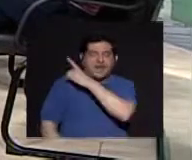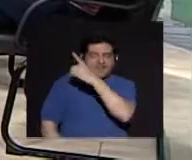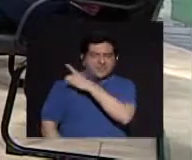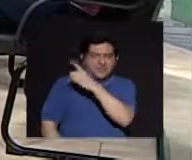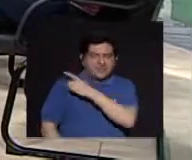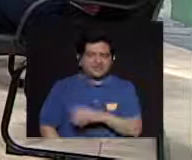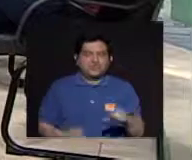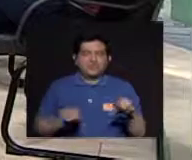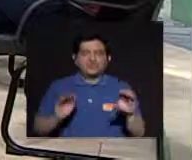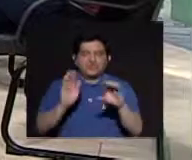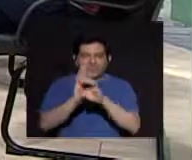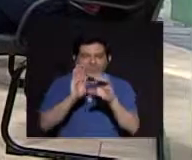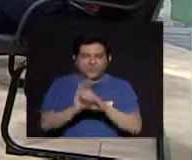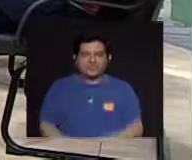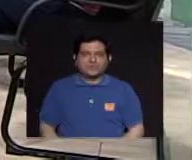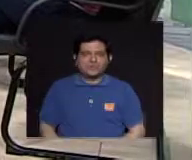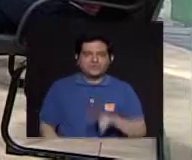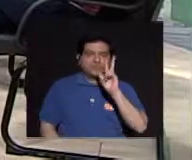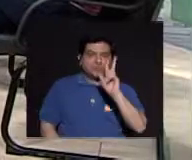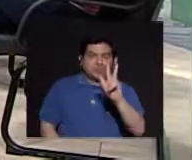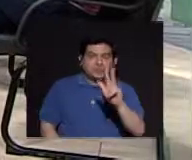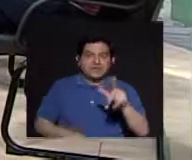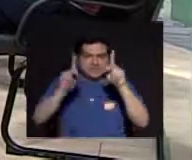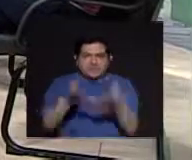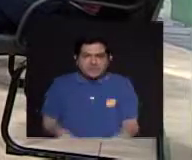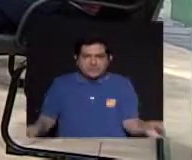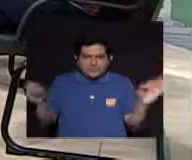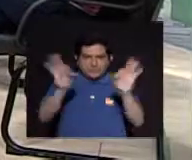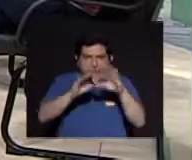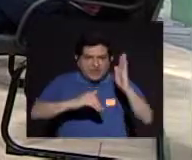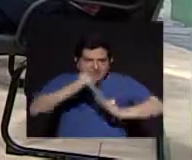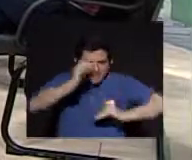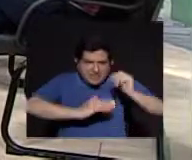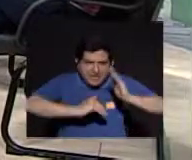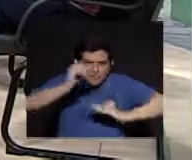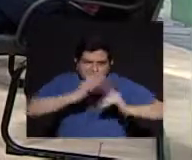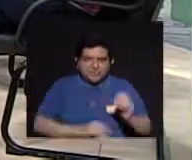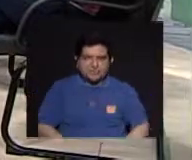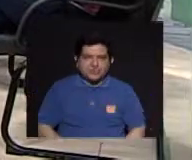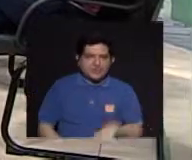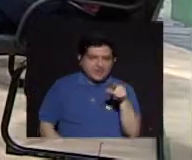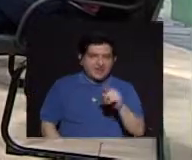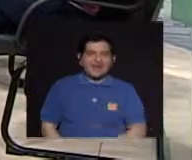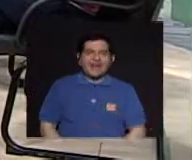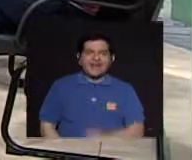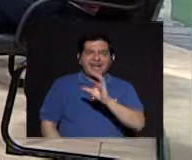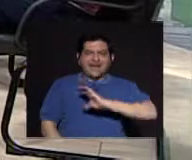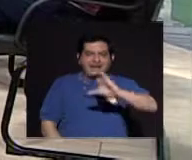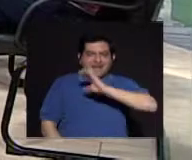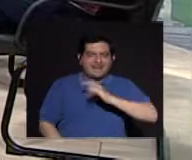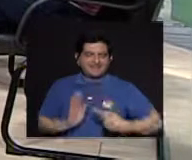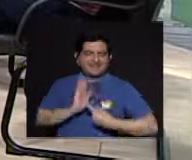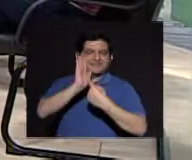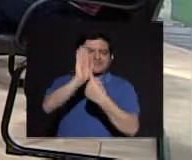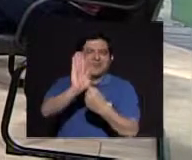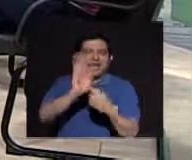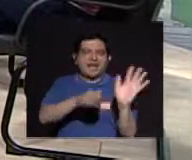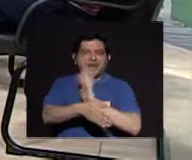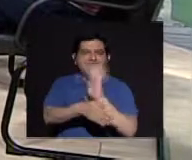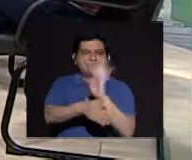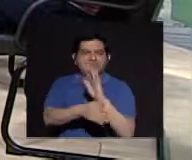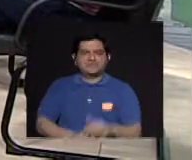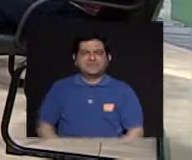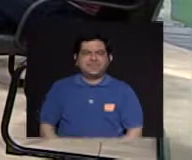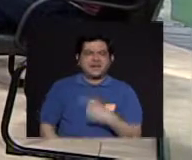se llama como una triada, digamos, visual, porque entre los tres vamos a construir el look de la película. Digamos, desde ahí se